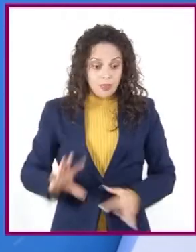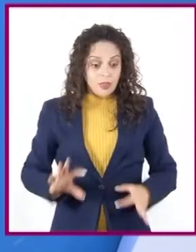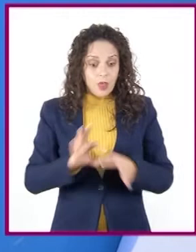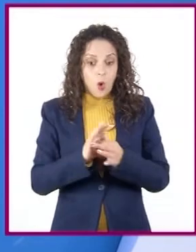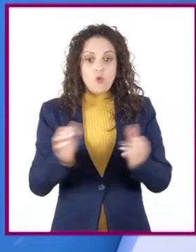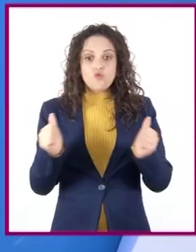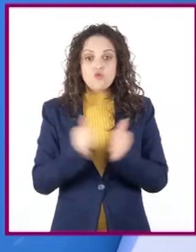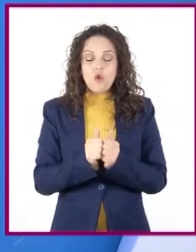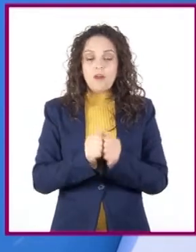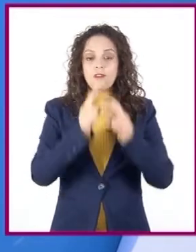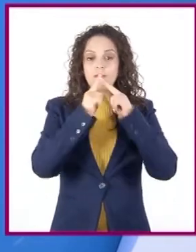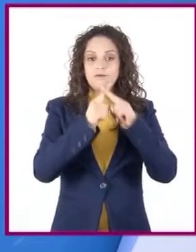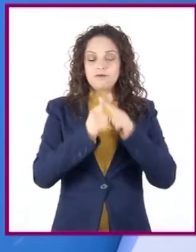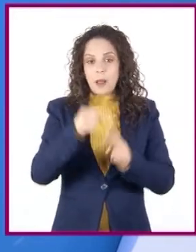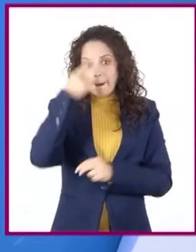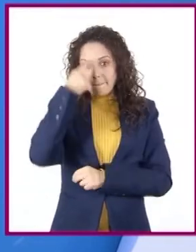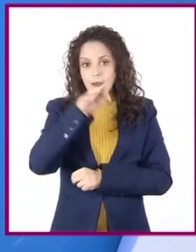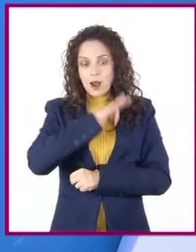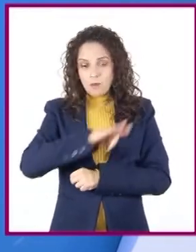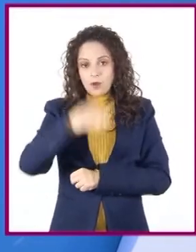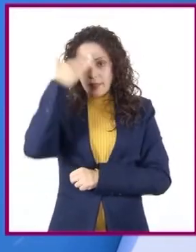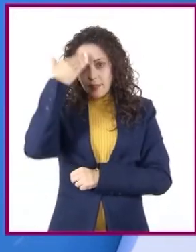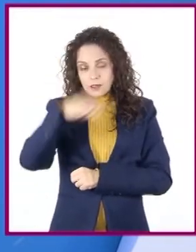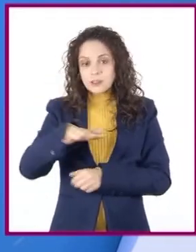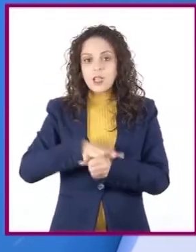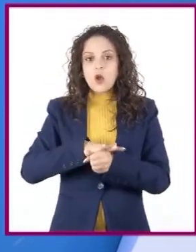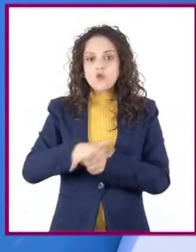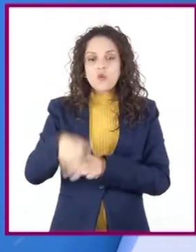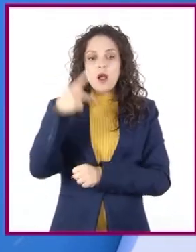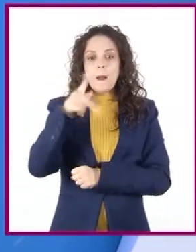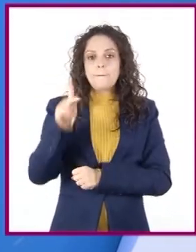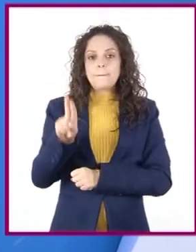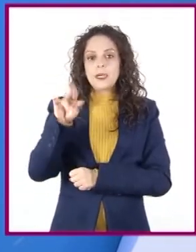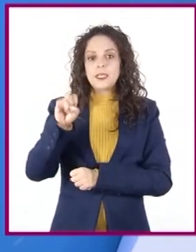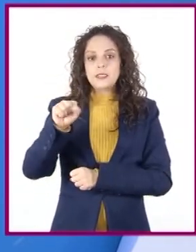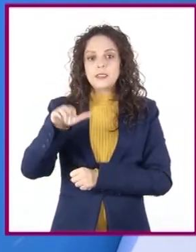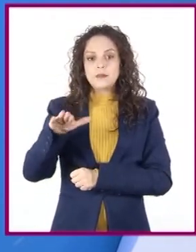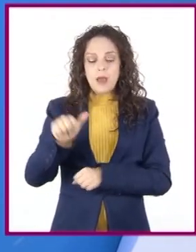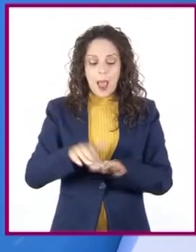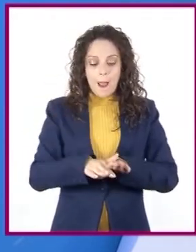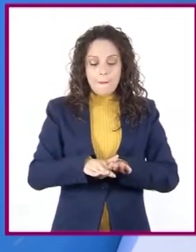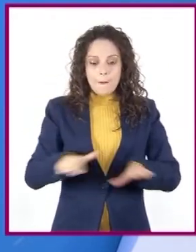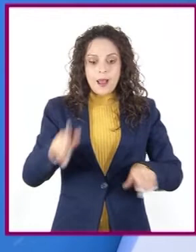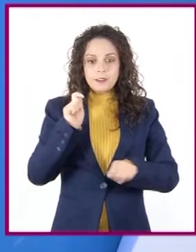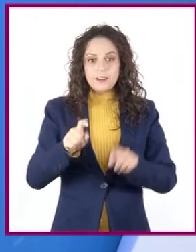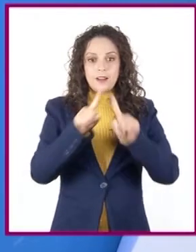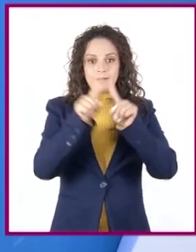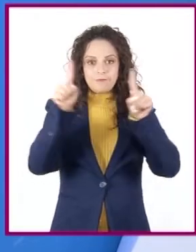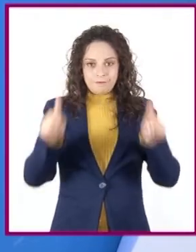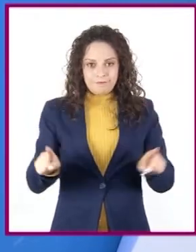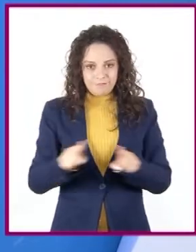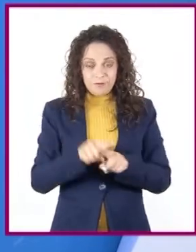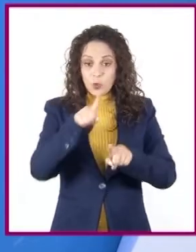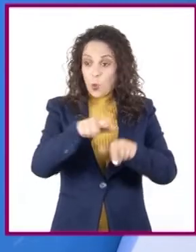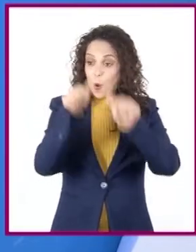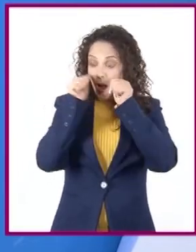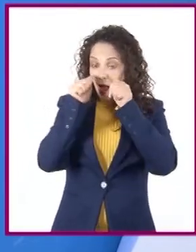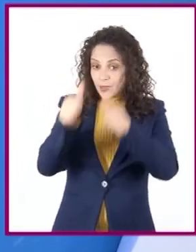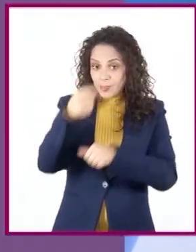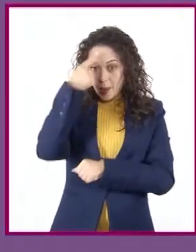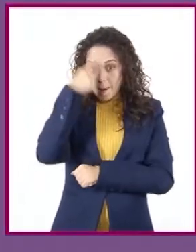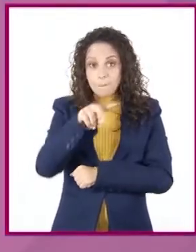fórmulas para calcular el volumen de prisma cuya base sea un cuadrilátero. Presten atención para verificar sus